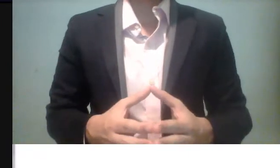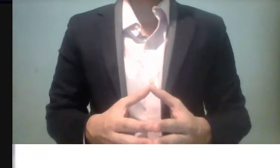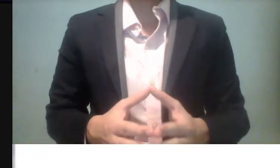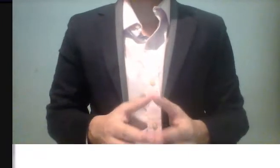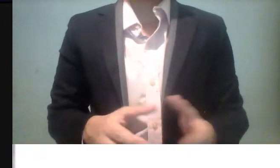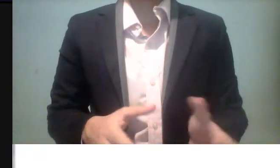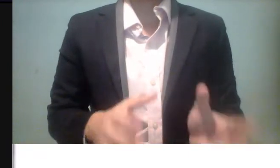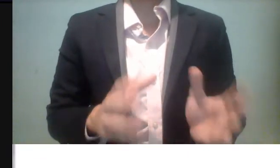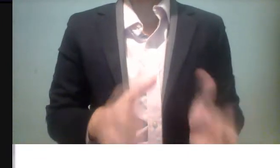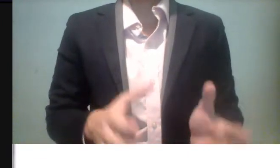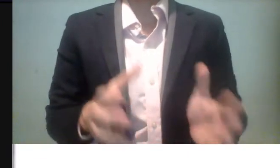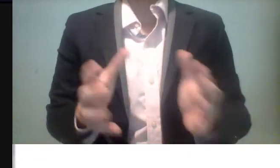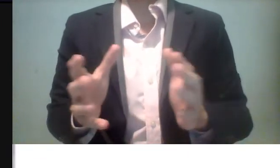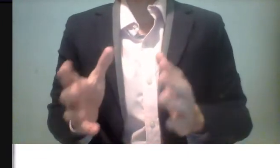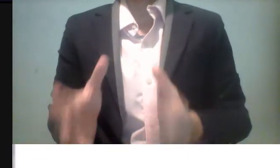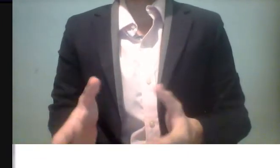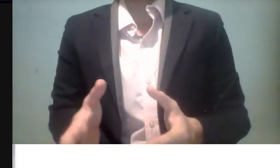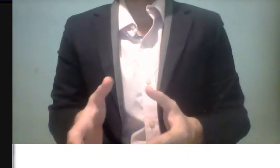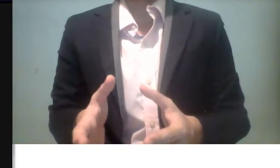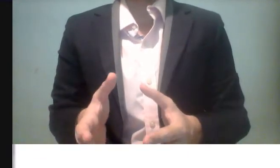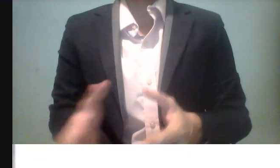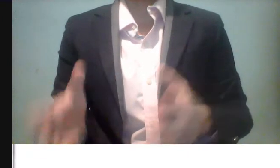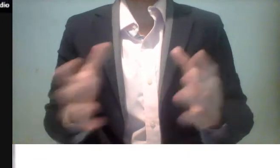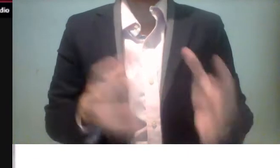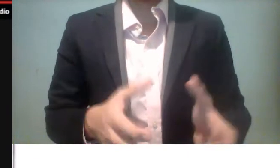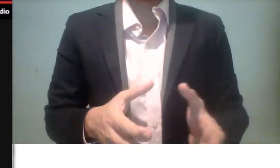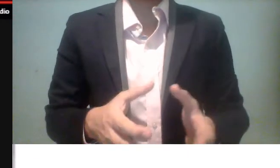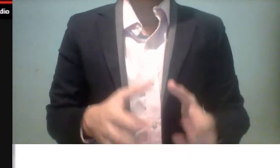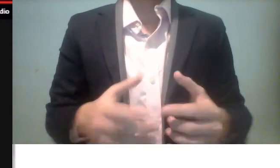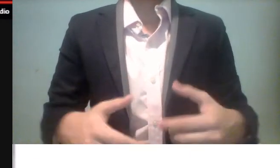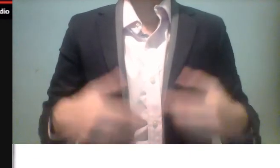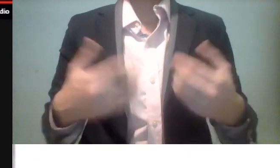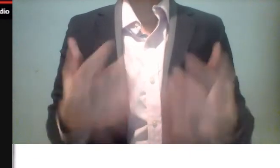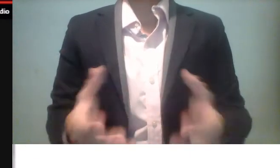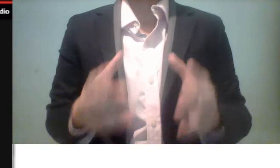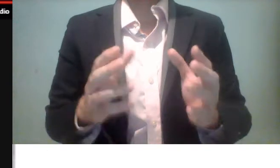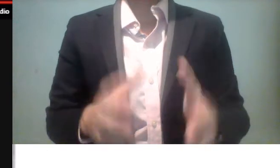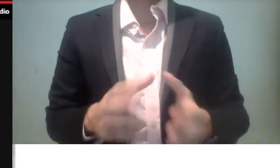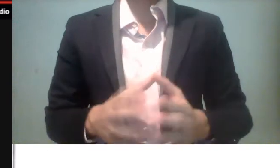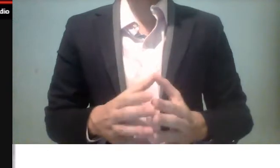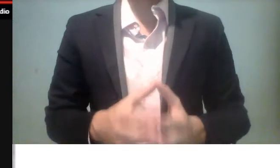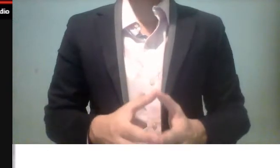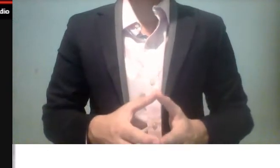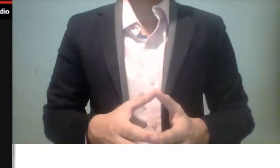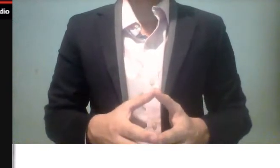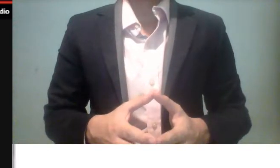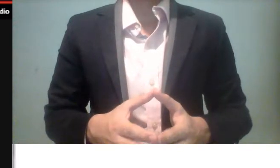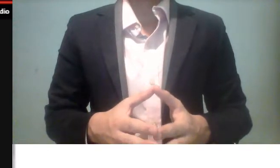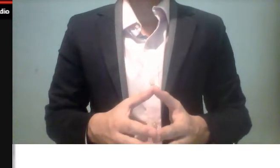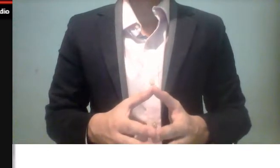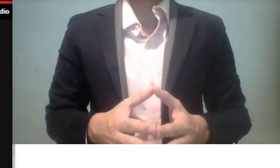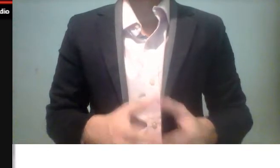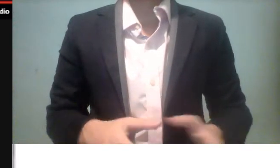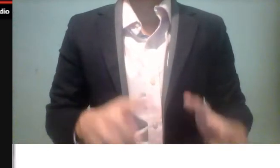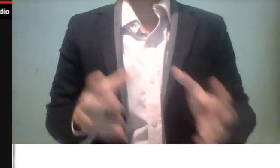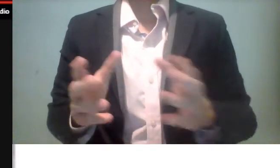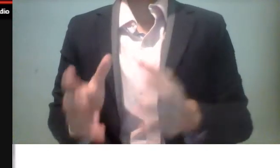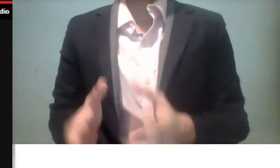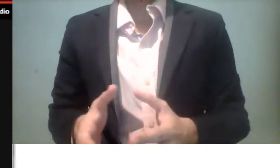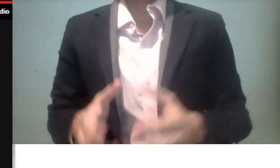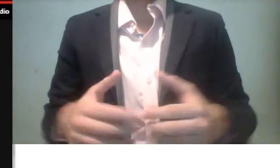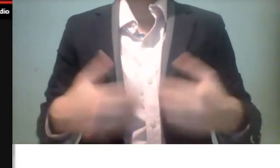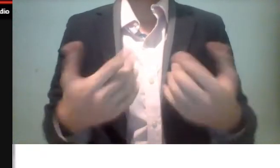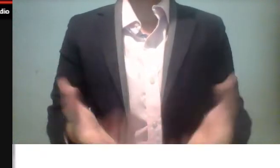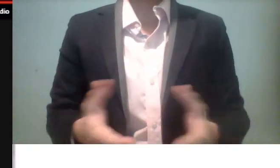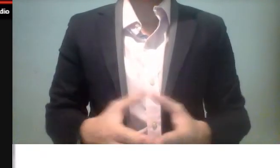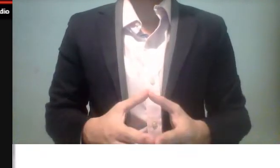investigaciones que se realizaron por parte de Unidad de Inteligencia Financiera y la FGR, en donde bueno, estamos viendo una colaboración bastante importante con